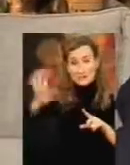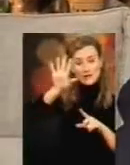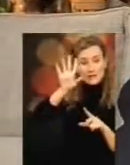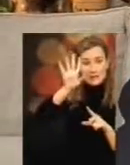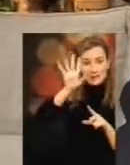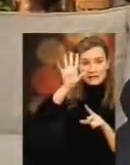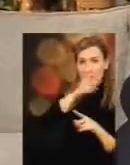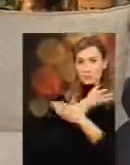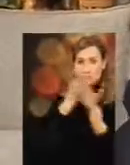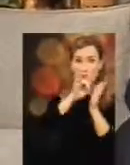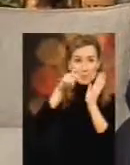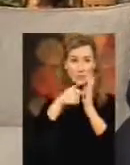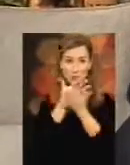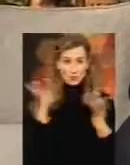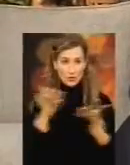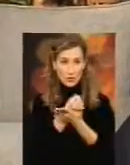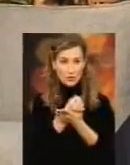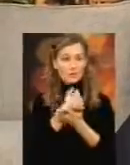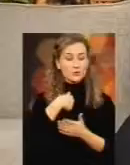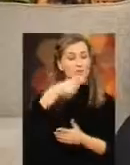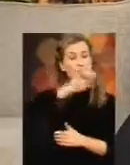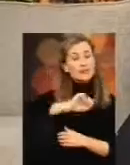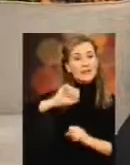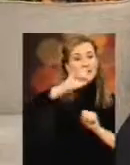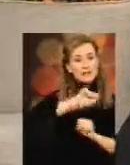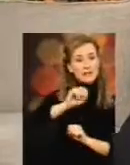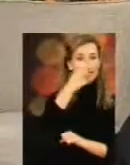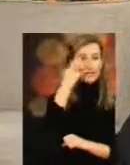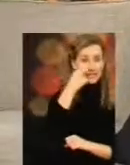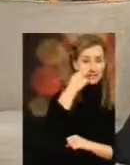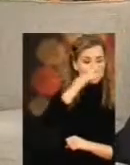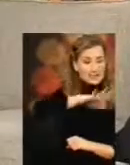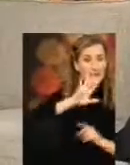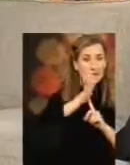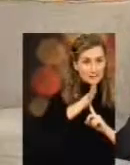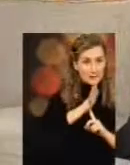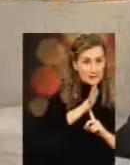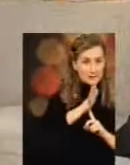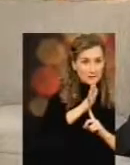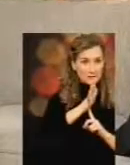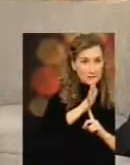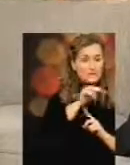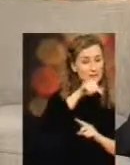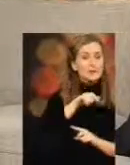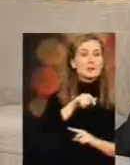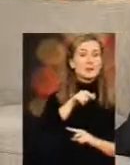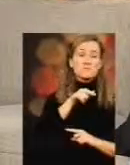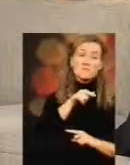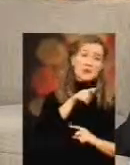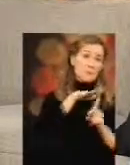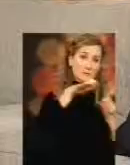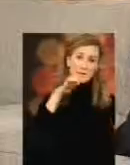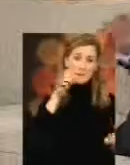es España, pero a nosotros nos corresponde defender los intereses de nuestra parte, de Castilla-La